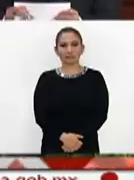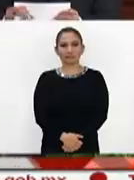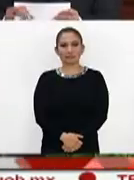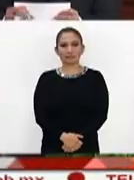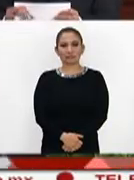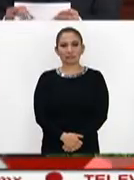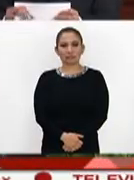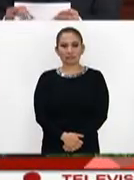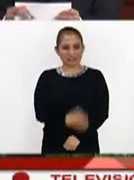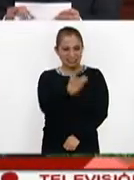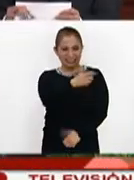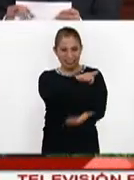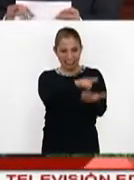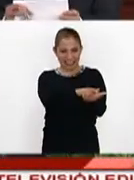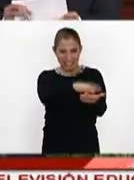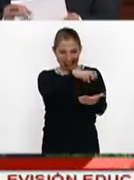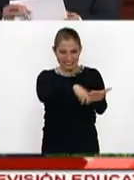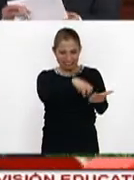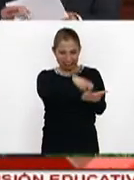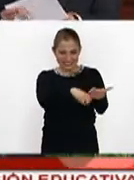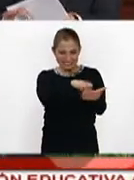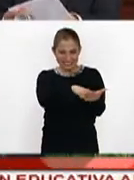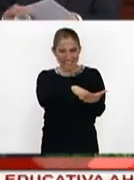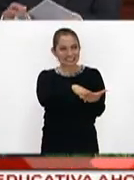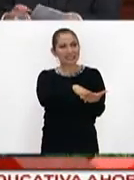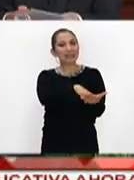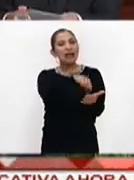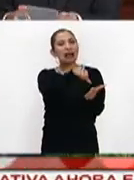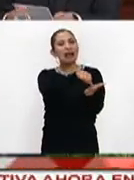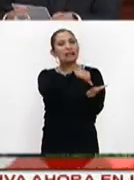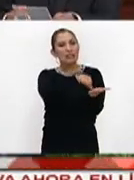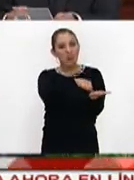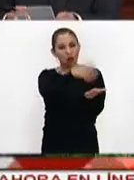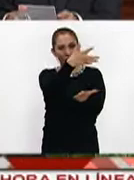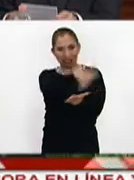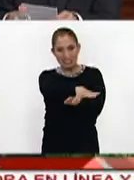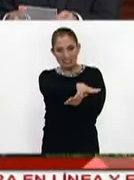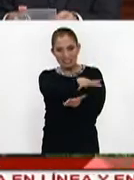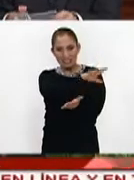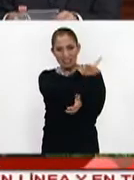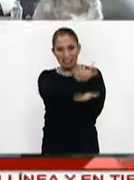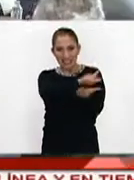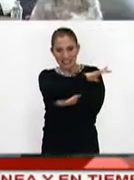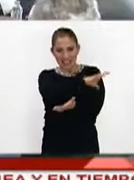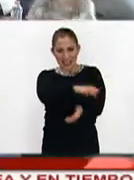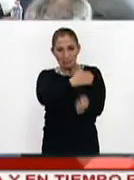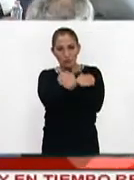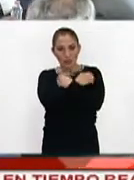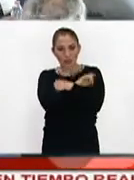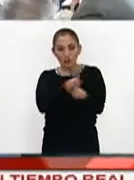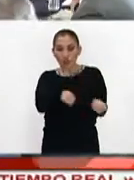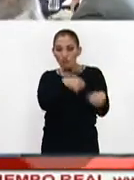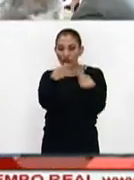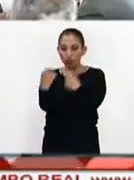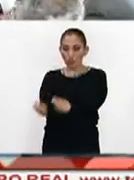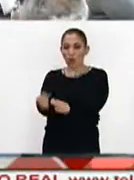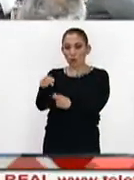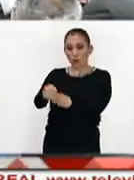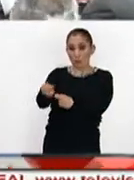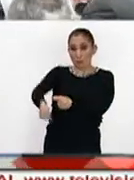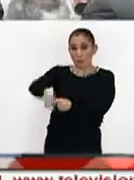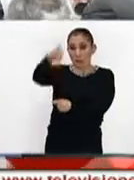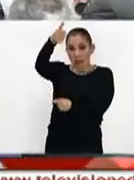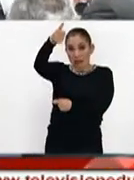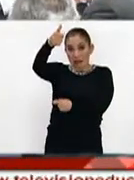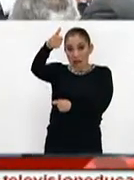En virtud de la reforma educativa, el artículo 10 de la Ley General de Educación otorgó, entendería yo que por vez